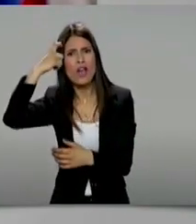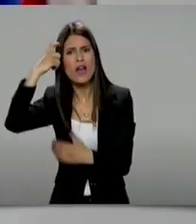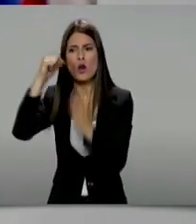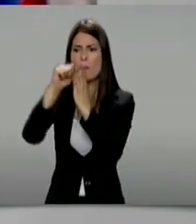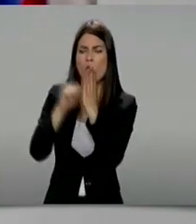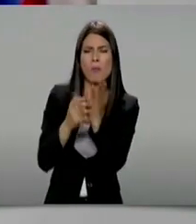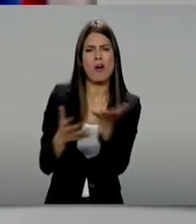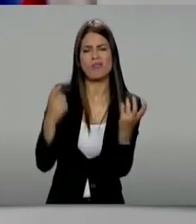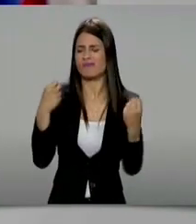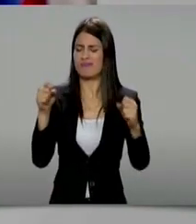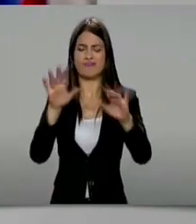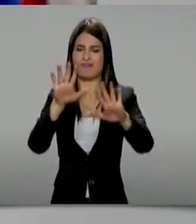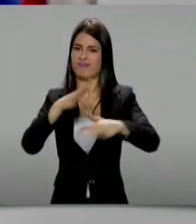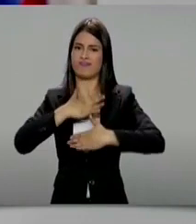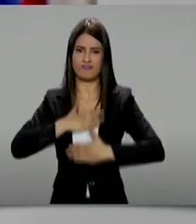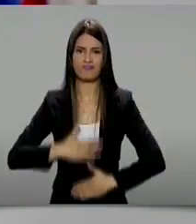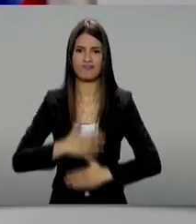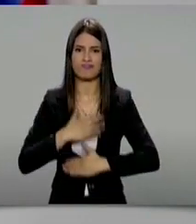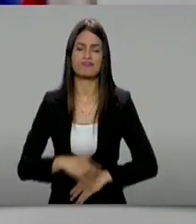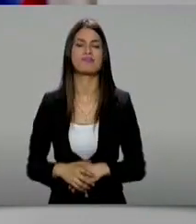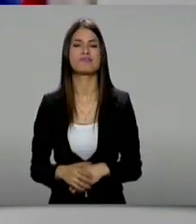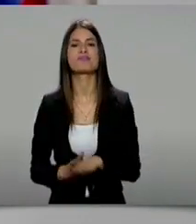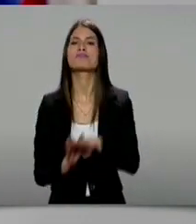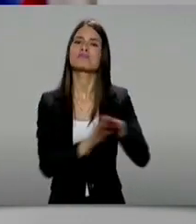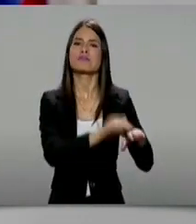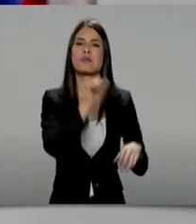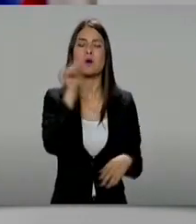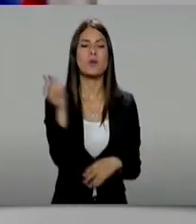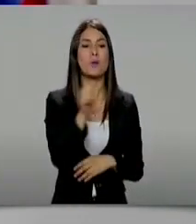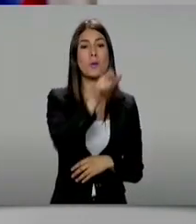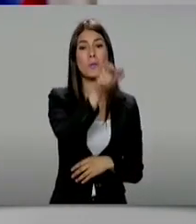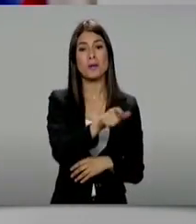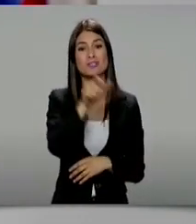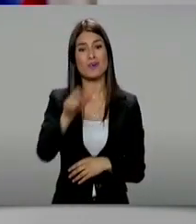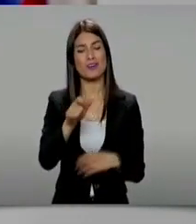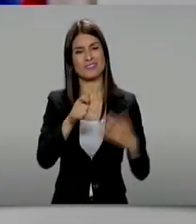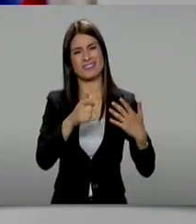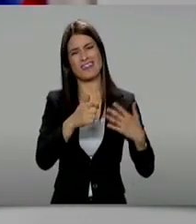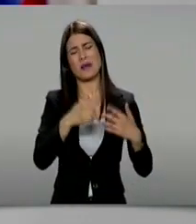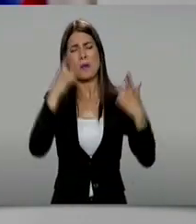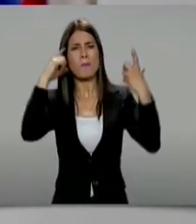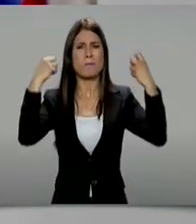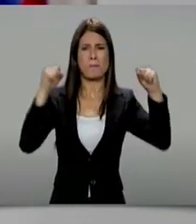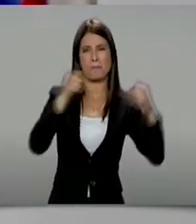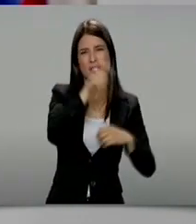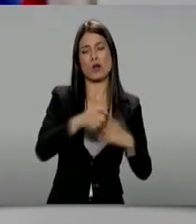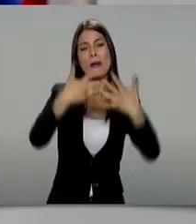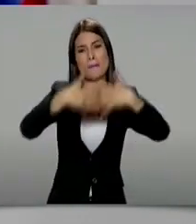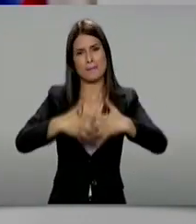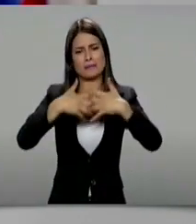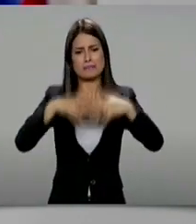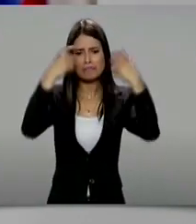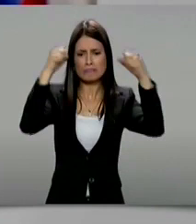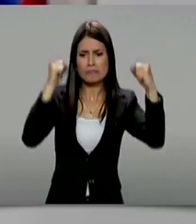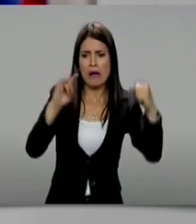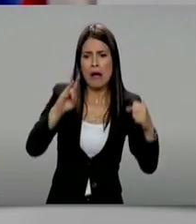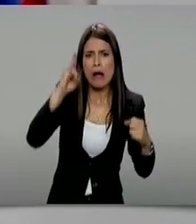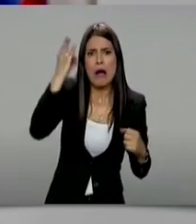era que se desatara una posible cacería de brujas en la aplicación para ellos de la justicia